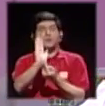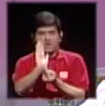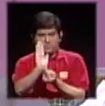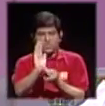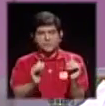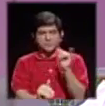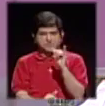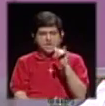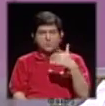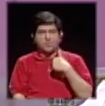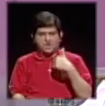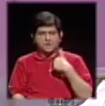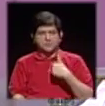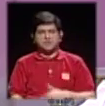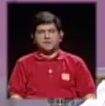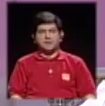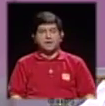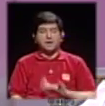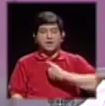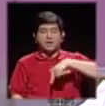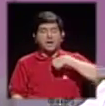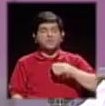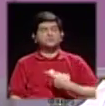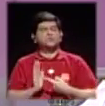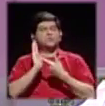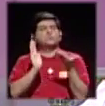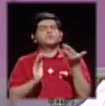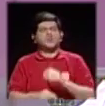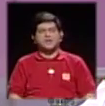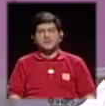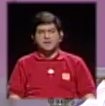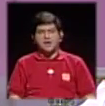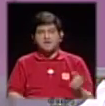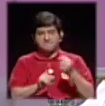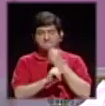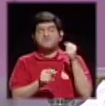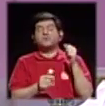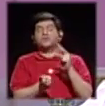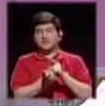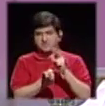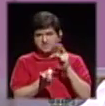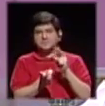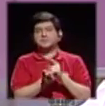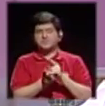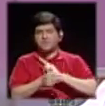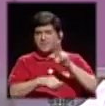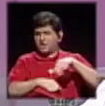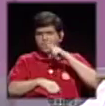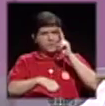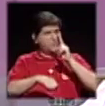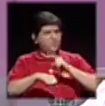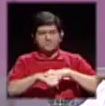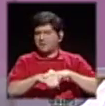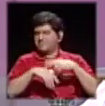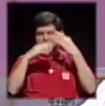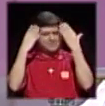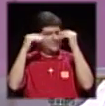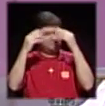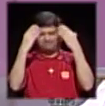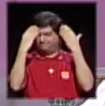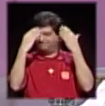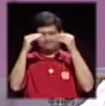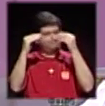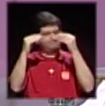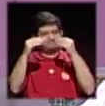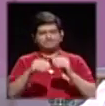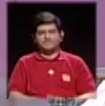que tienen los cuerpos, nos están hablando de datos sobre violencia sexual que generalmente no es reportada, y que